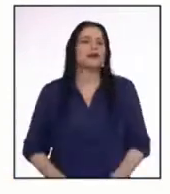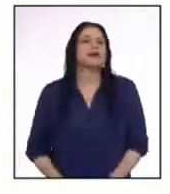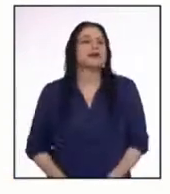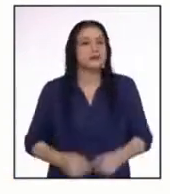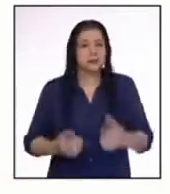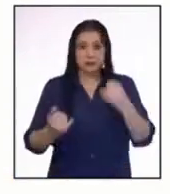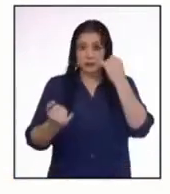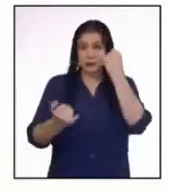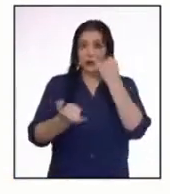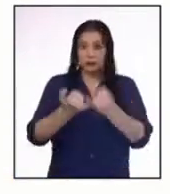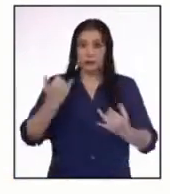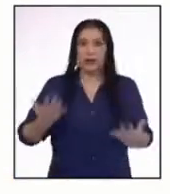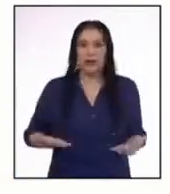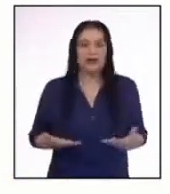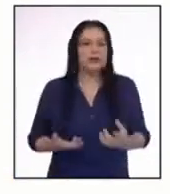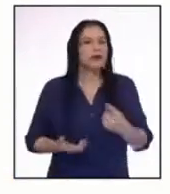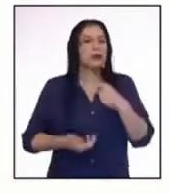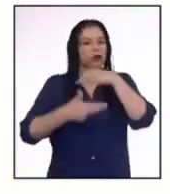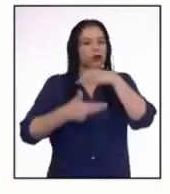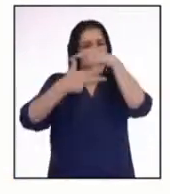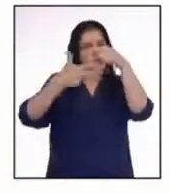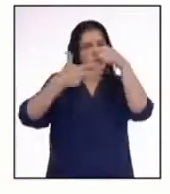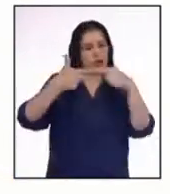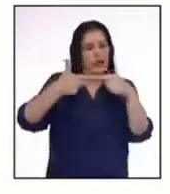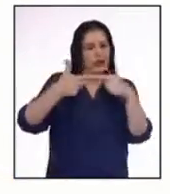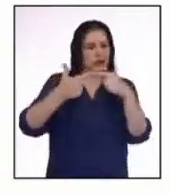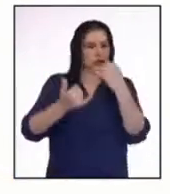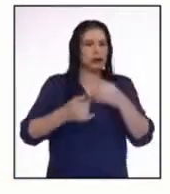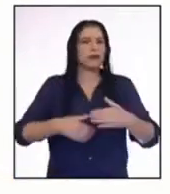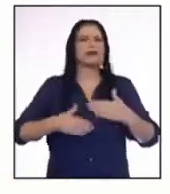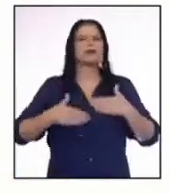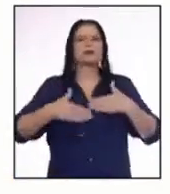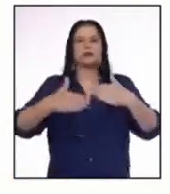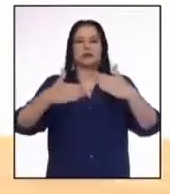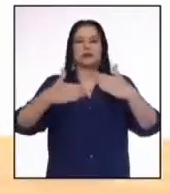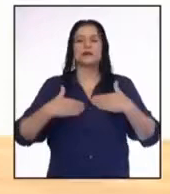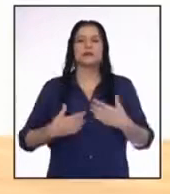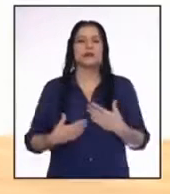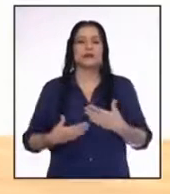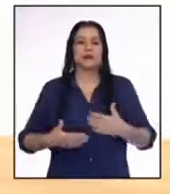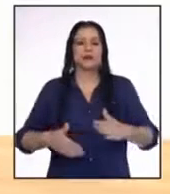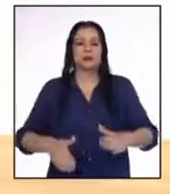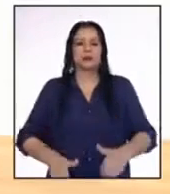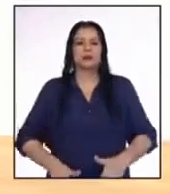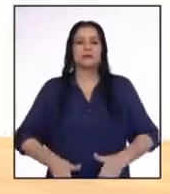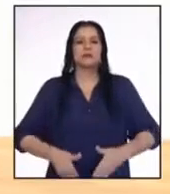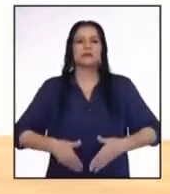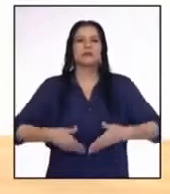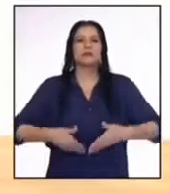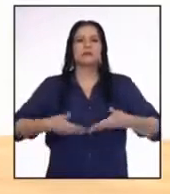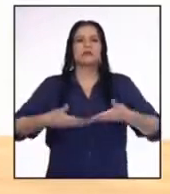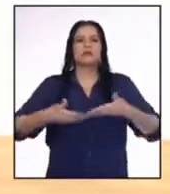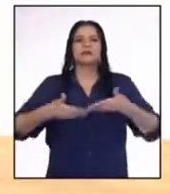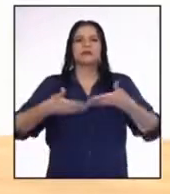Para culminar, daremos 3 últimas respiraciones. 1.